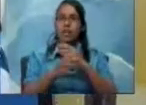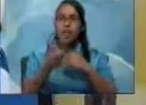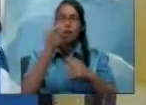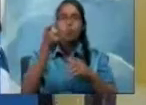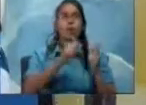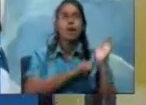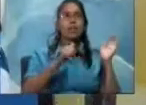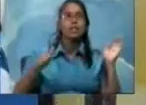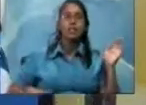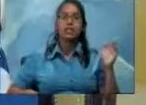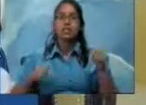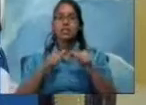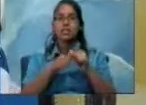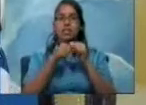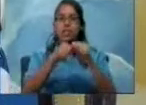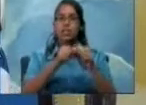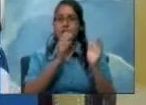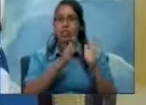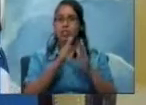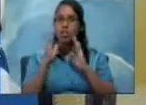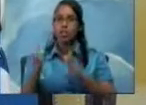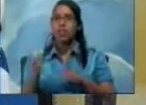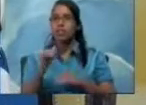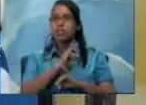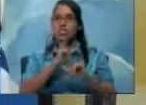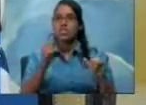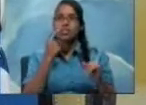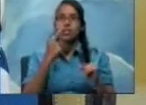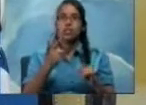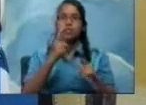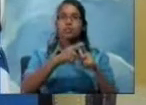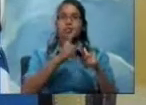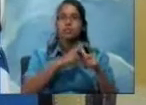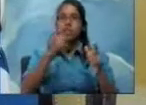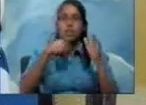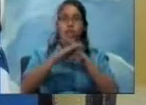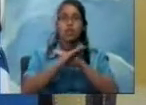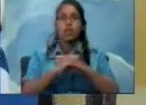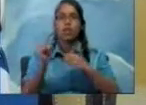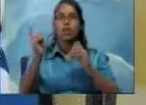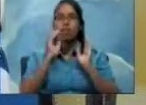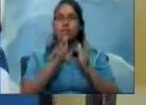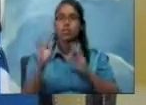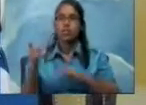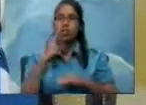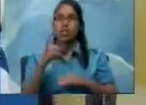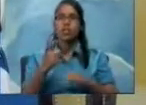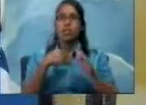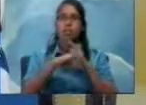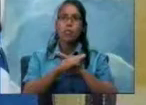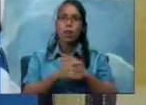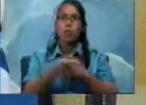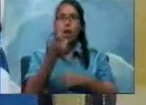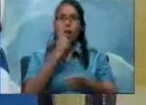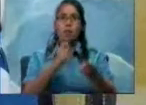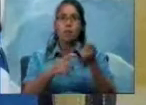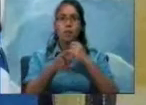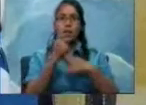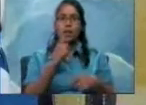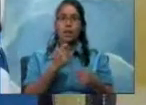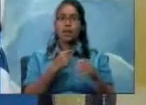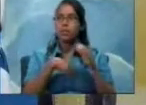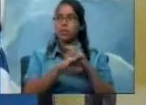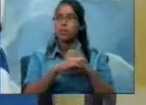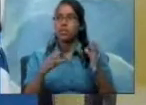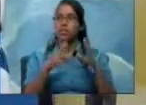siguiendo las órdenes ya dichas entonces salió la voz de Pedro que dijo vamos a pescar pasaron